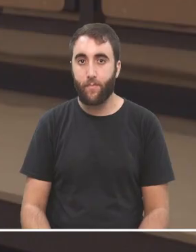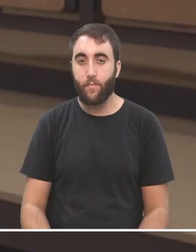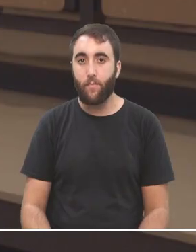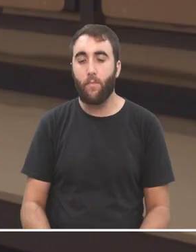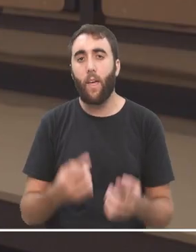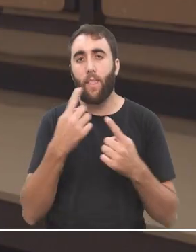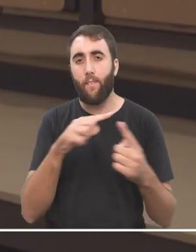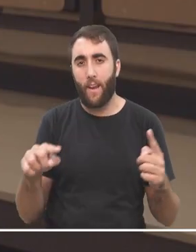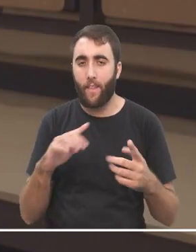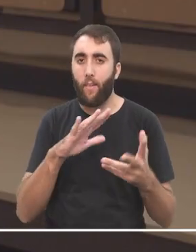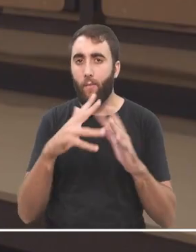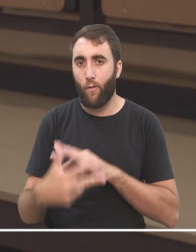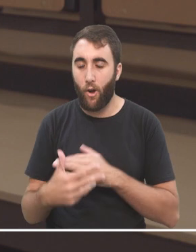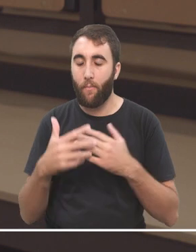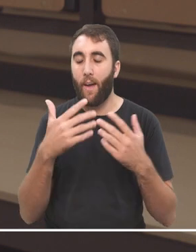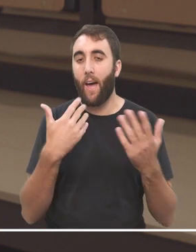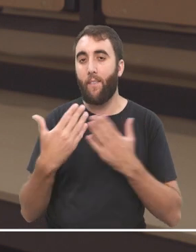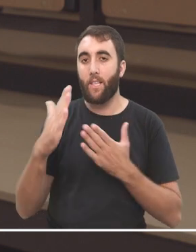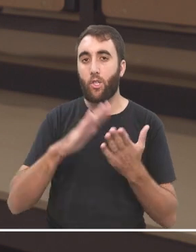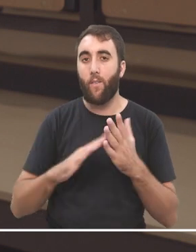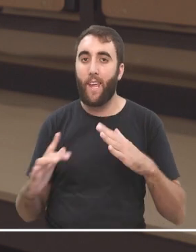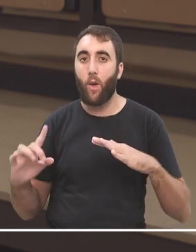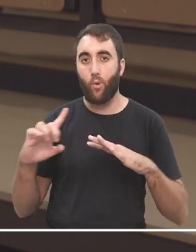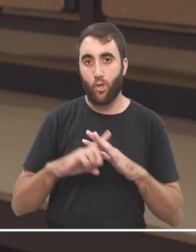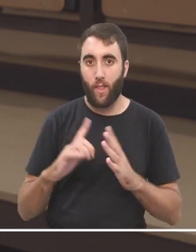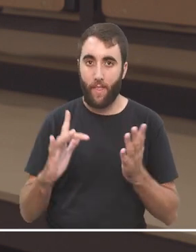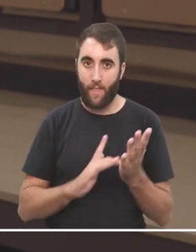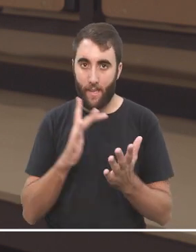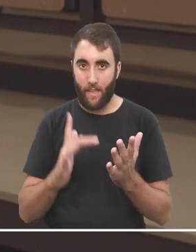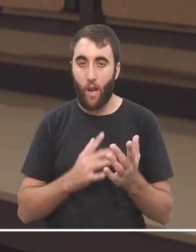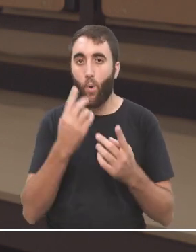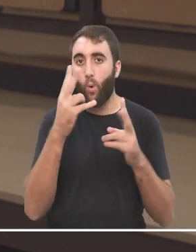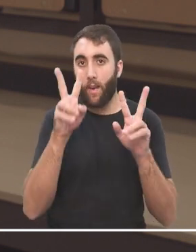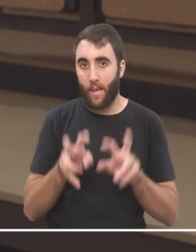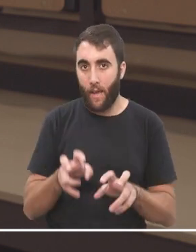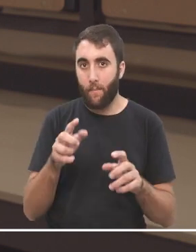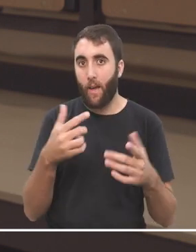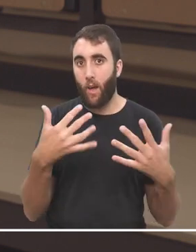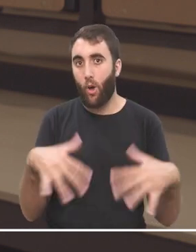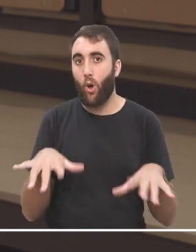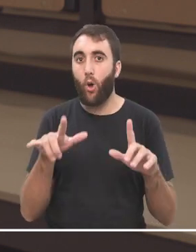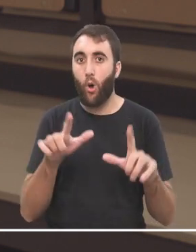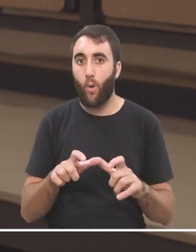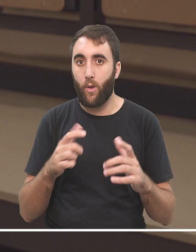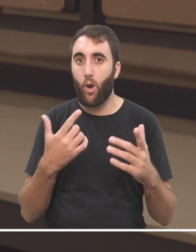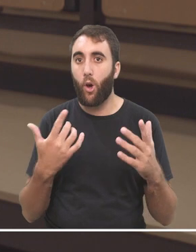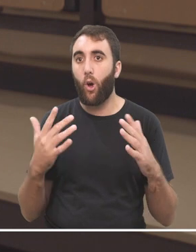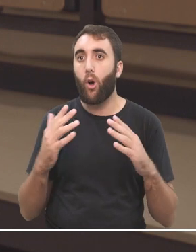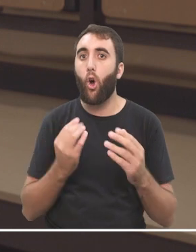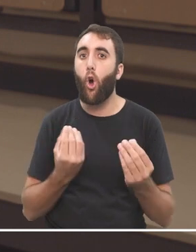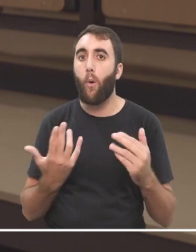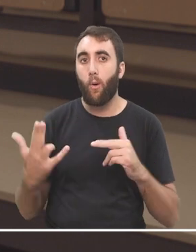Hay varios factores que determinan la inclusión digital. Uno de ellos, evidentemente, es la conexión a la